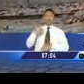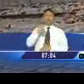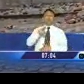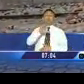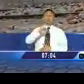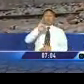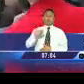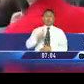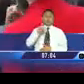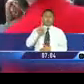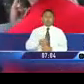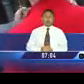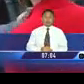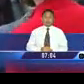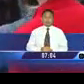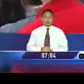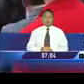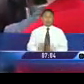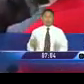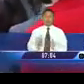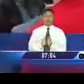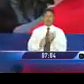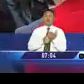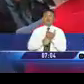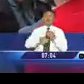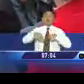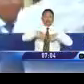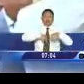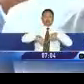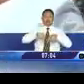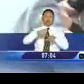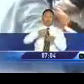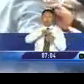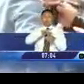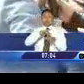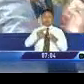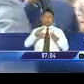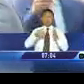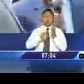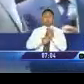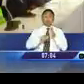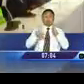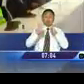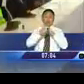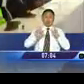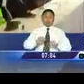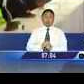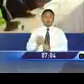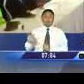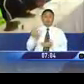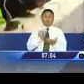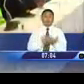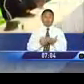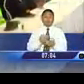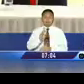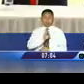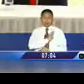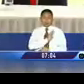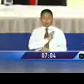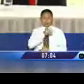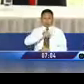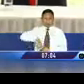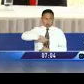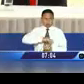de 5.2, junto a los ministros de Transporte, Riesgos y Midubi, quienes a través de la mesa técnica dieron a conocer cuáles son